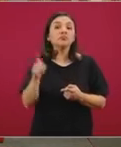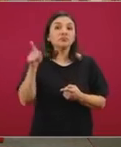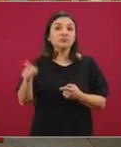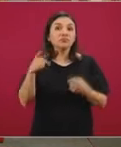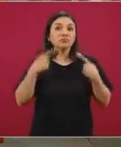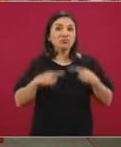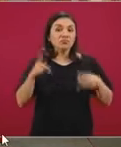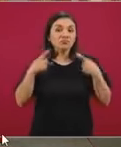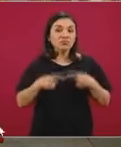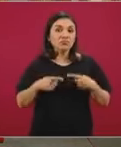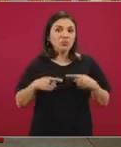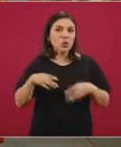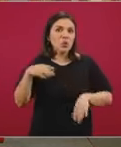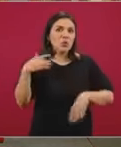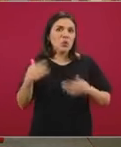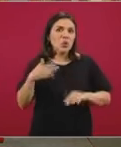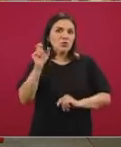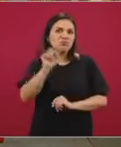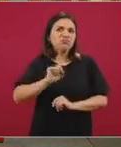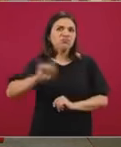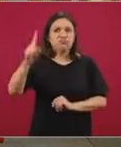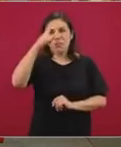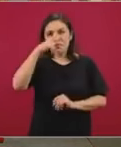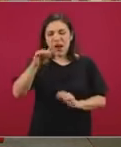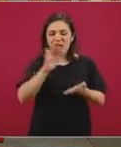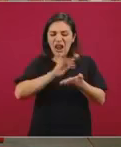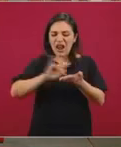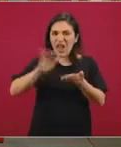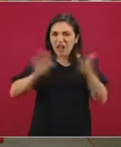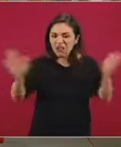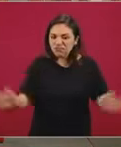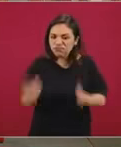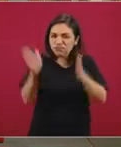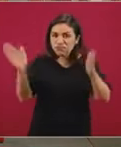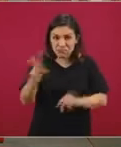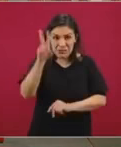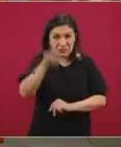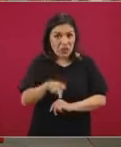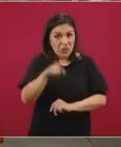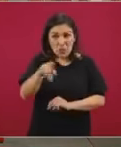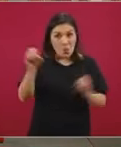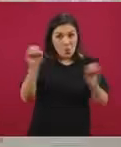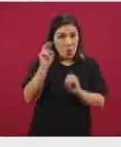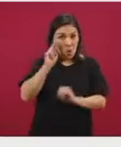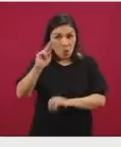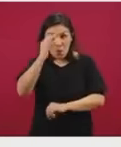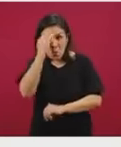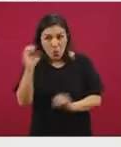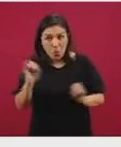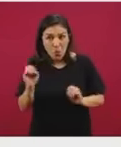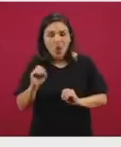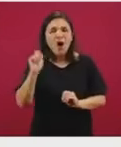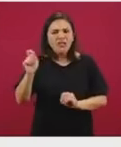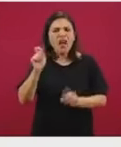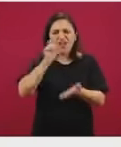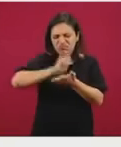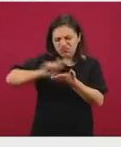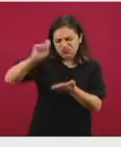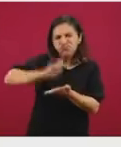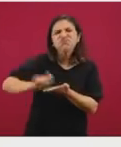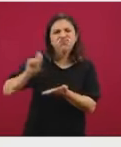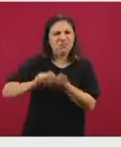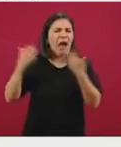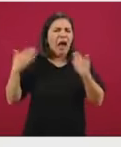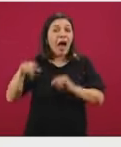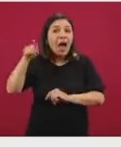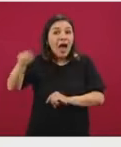es un gran promotor de la lectura. En verdad, quienes no lo hayan seguido, más allá de escritor y demás,